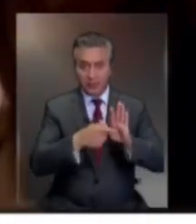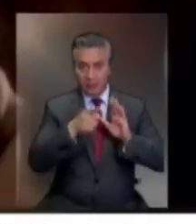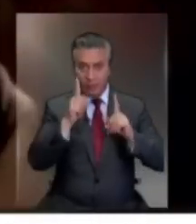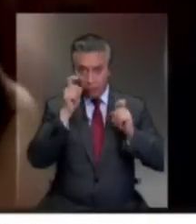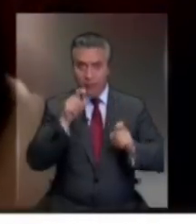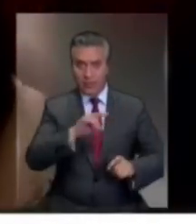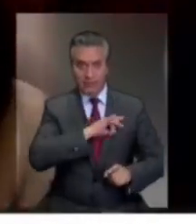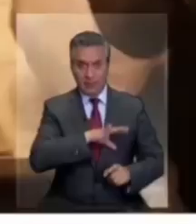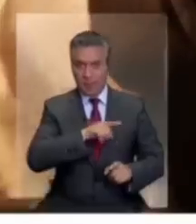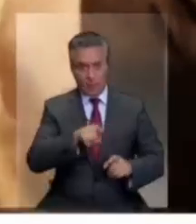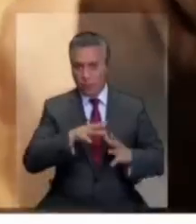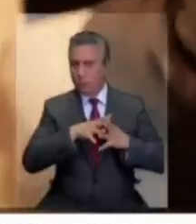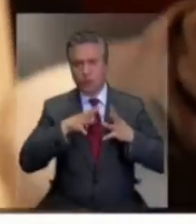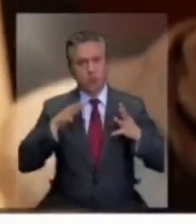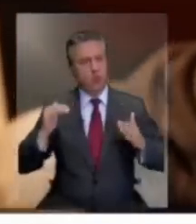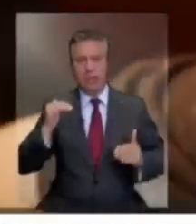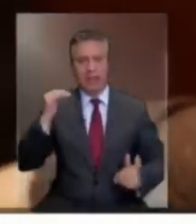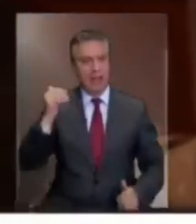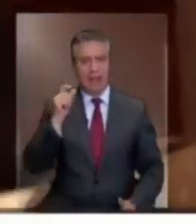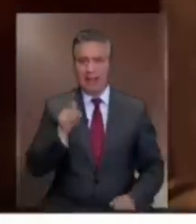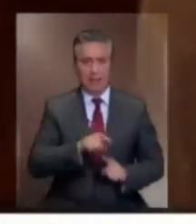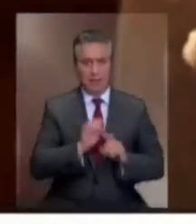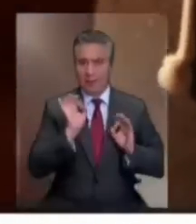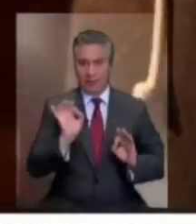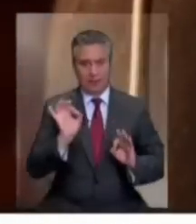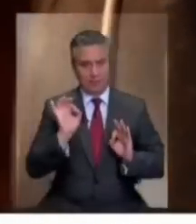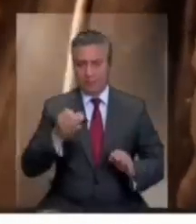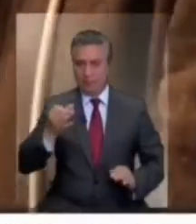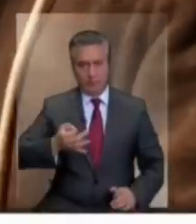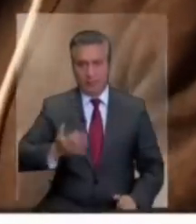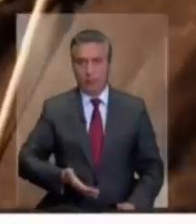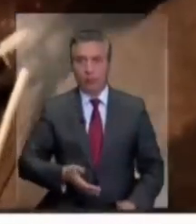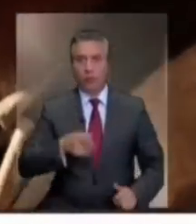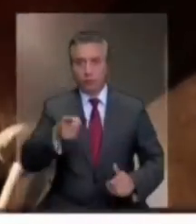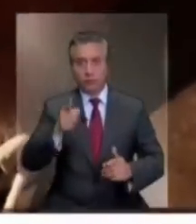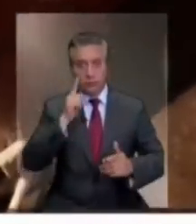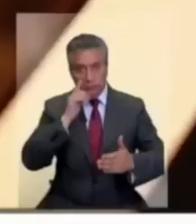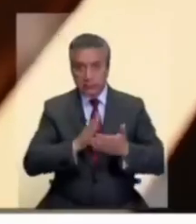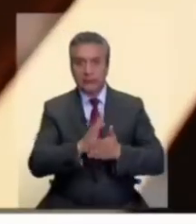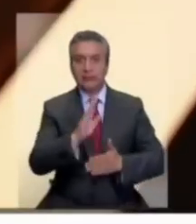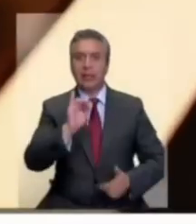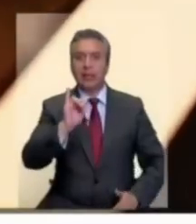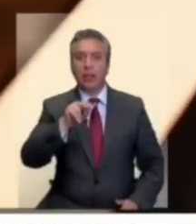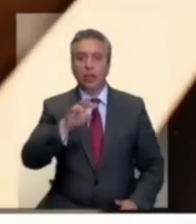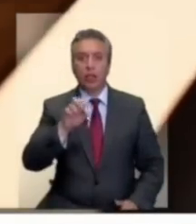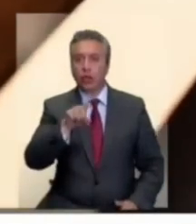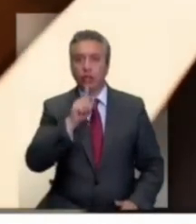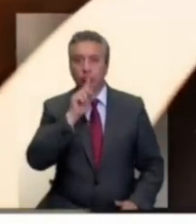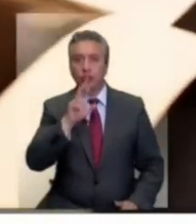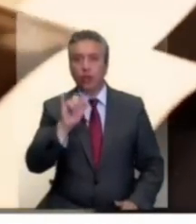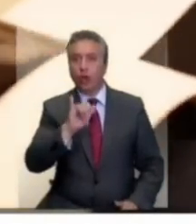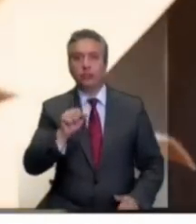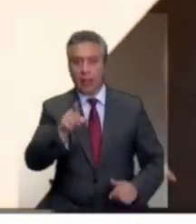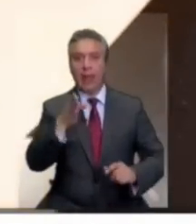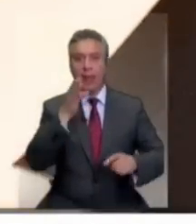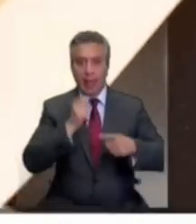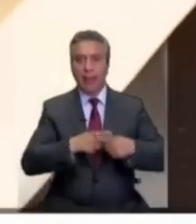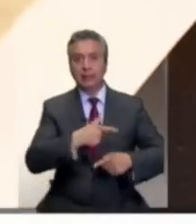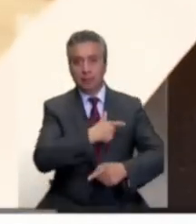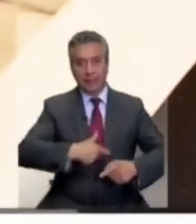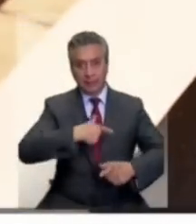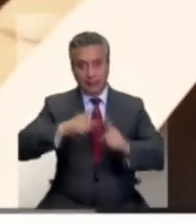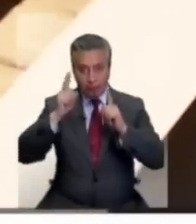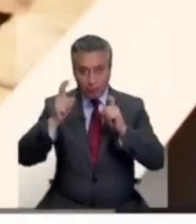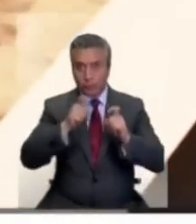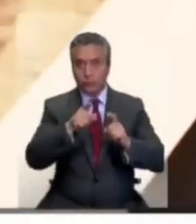gente de muy alta categoría por iniciativa de inostrosa fotógrafo de los ex presidentes y al alero de